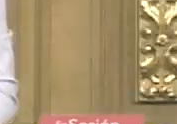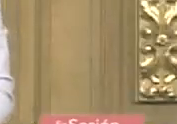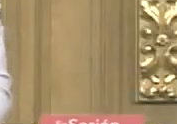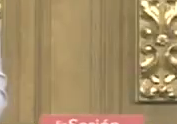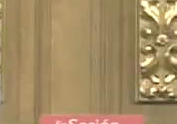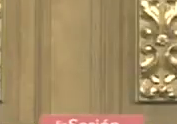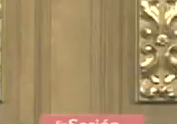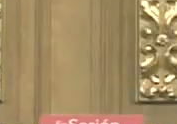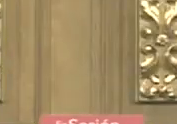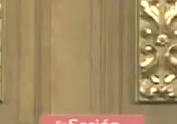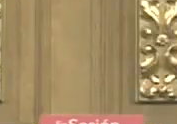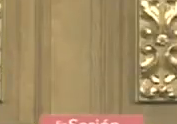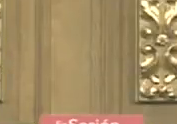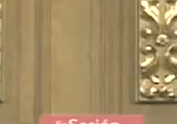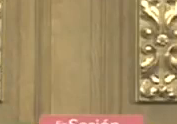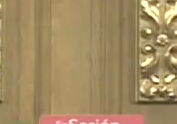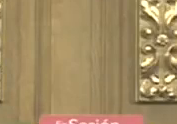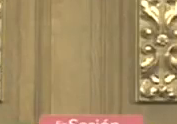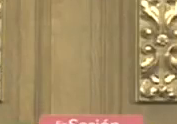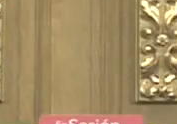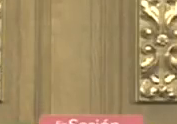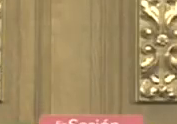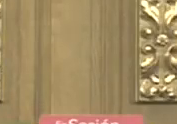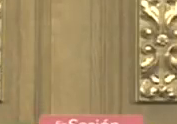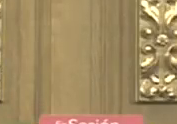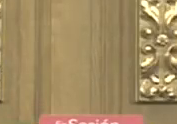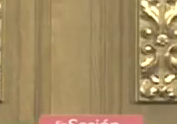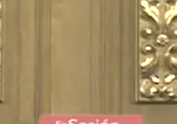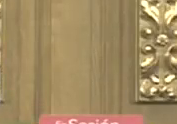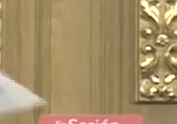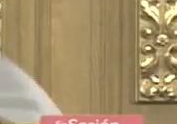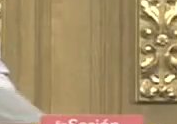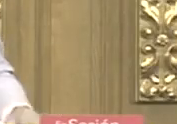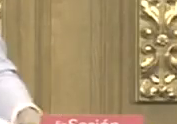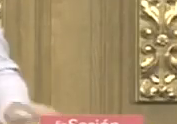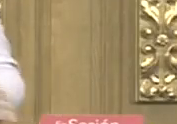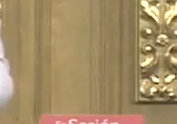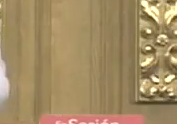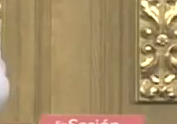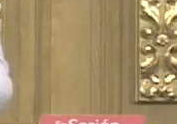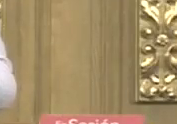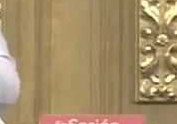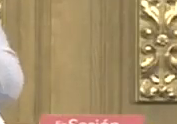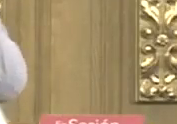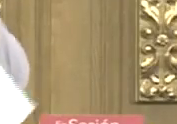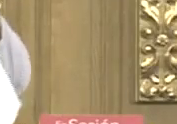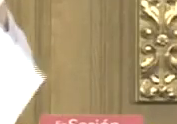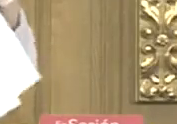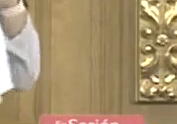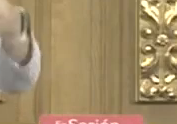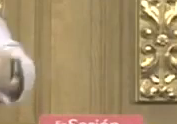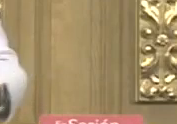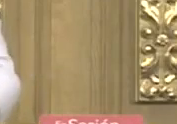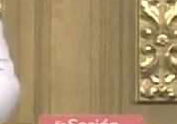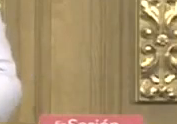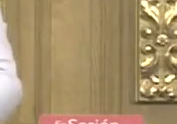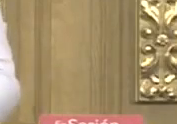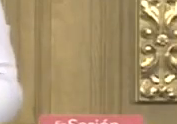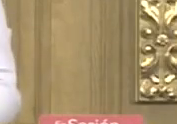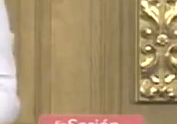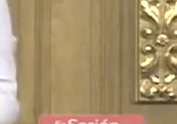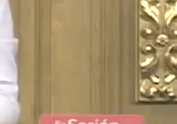heroínas, nuestros patriotas, como valor fundamental de nuestra República. Queremos que sea el Bolívar que el comandante